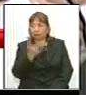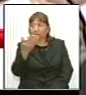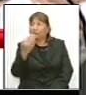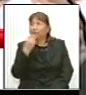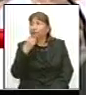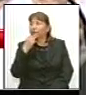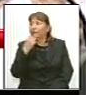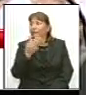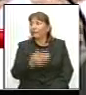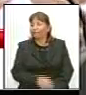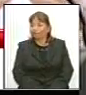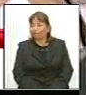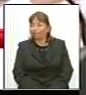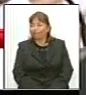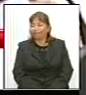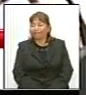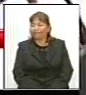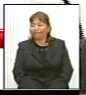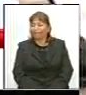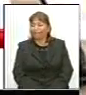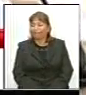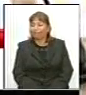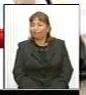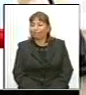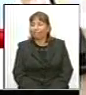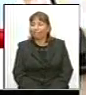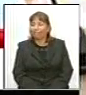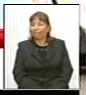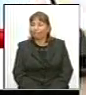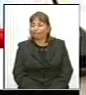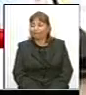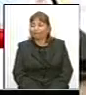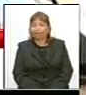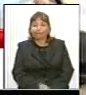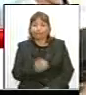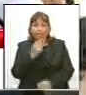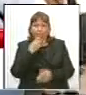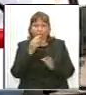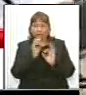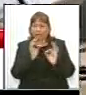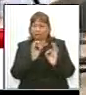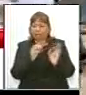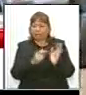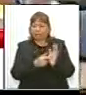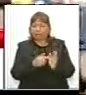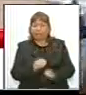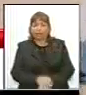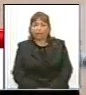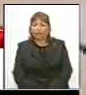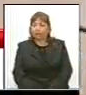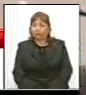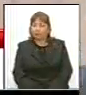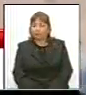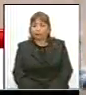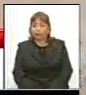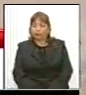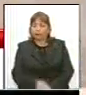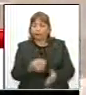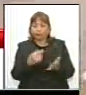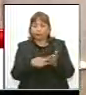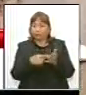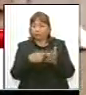congresista, y después voy a continuar. Gracias. Congresista Mulder. Nadie ha mencionado nunca que un informe de una